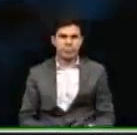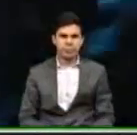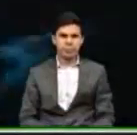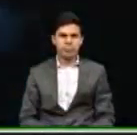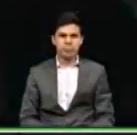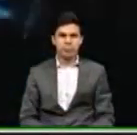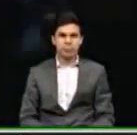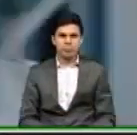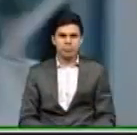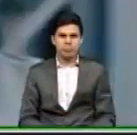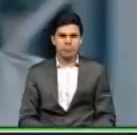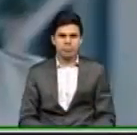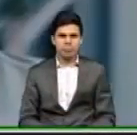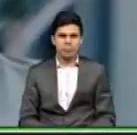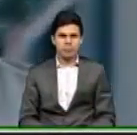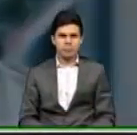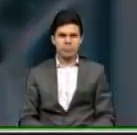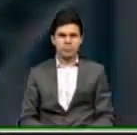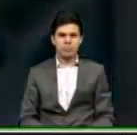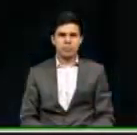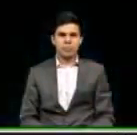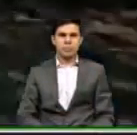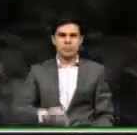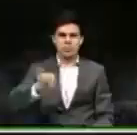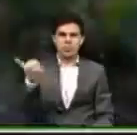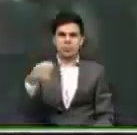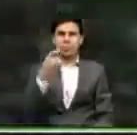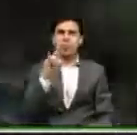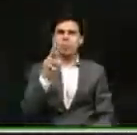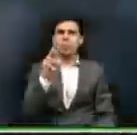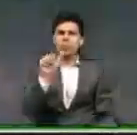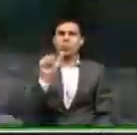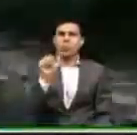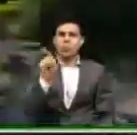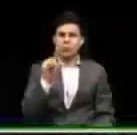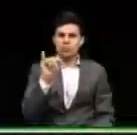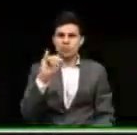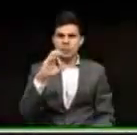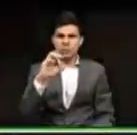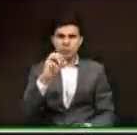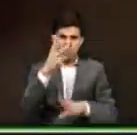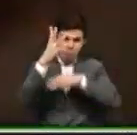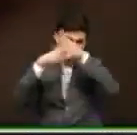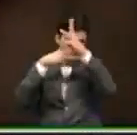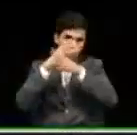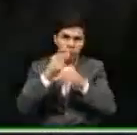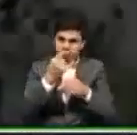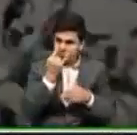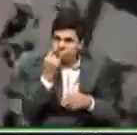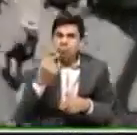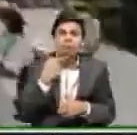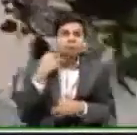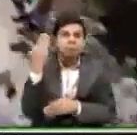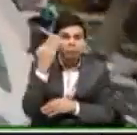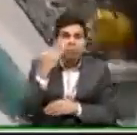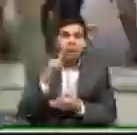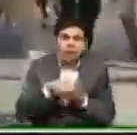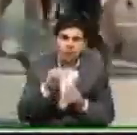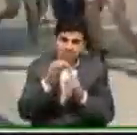se mueva. Jurassic World, una película de ciencia ficción recomendada para los amantes del cine.